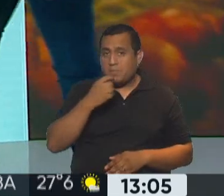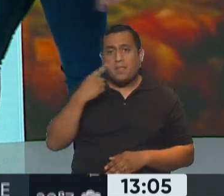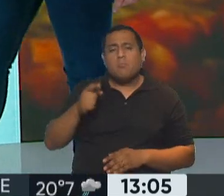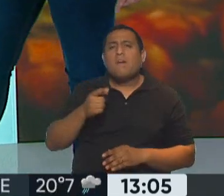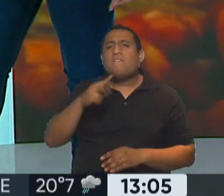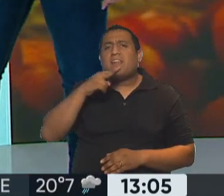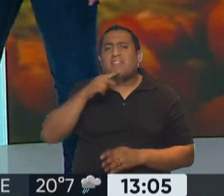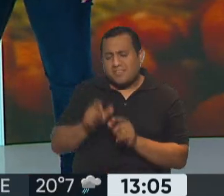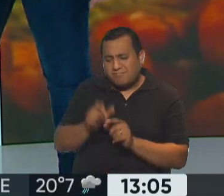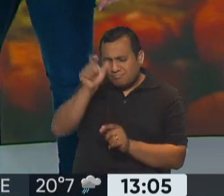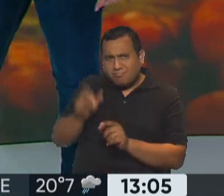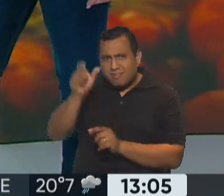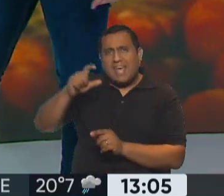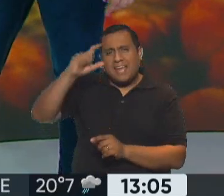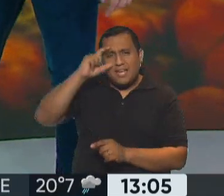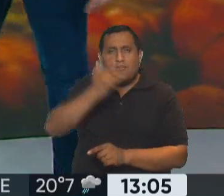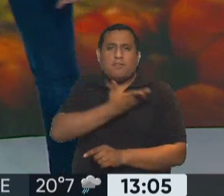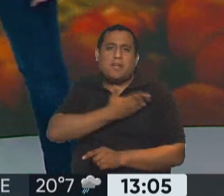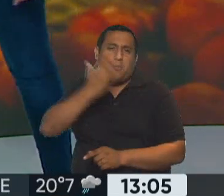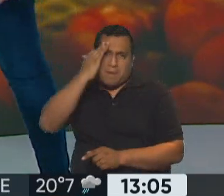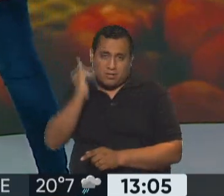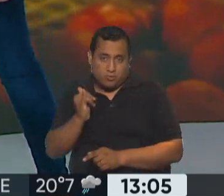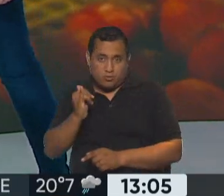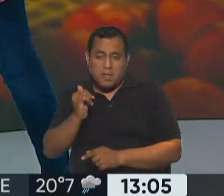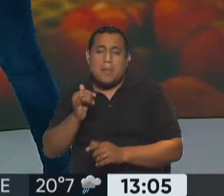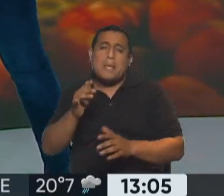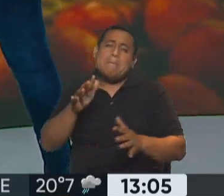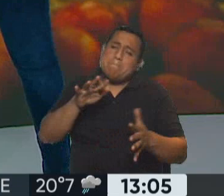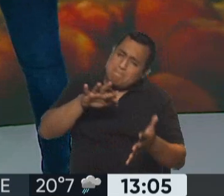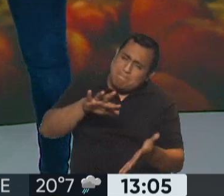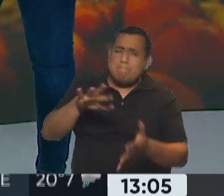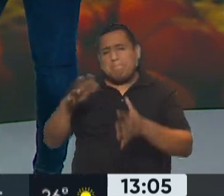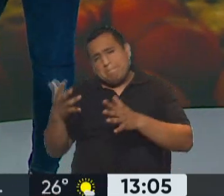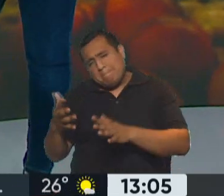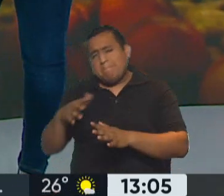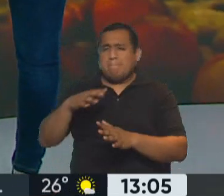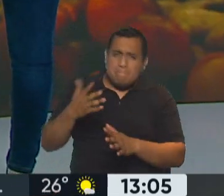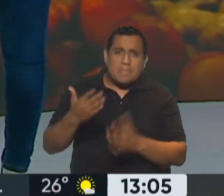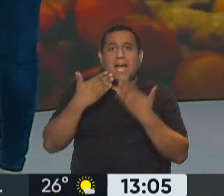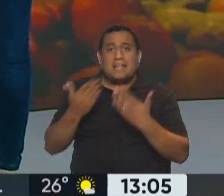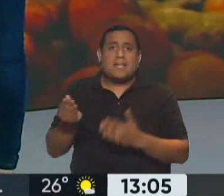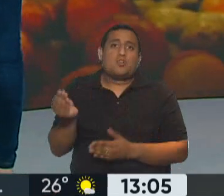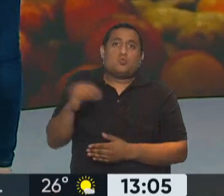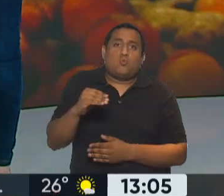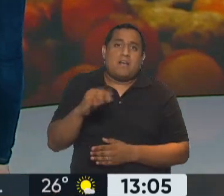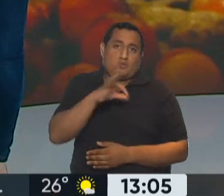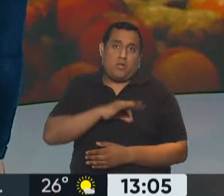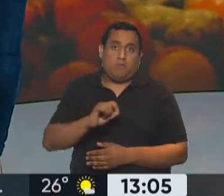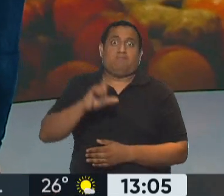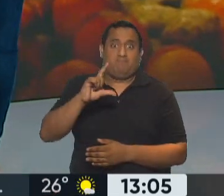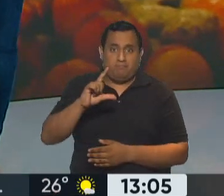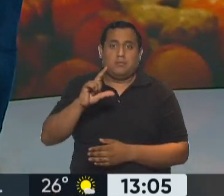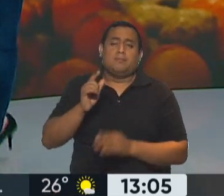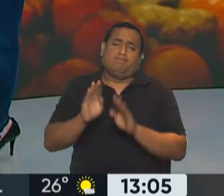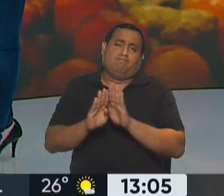barras verdes, enero, febrero y marzo. Más o menos el poder adquisitivo con la suma fija mejora 7% respecto de lo que